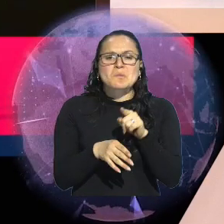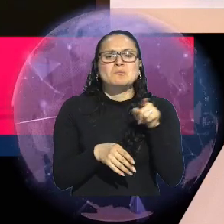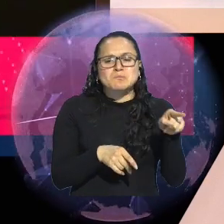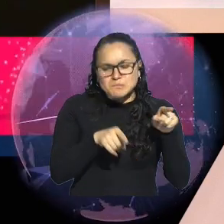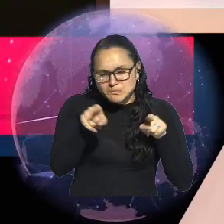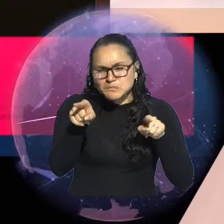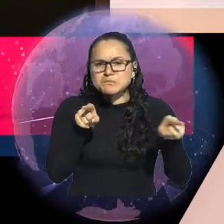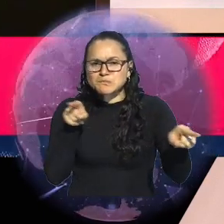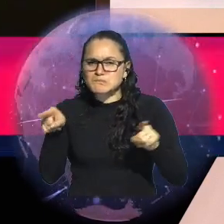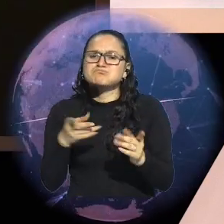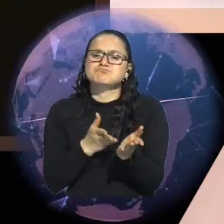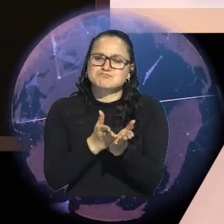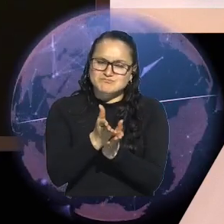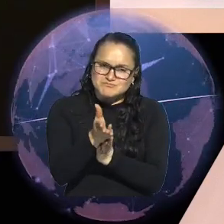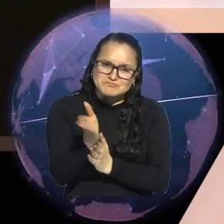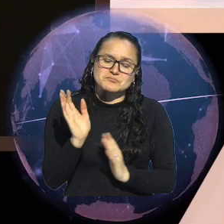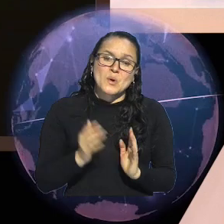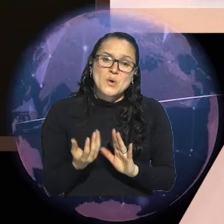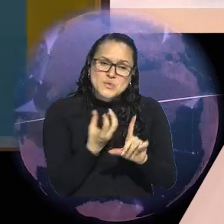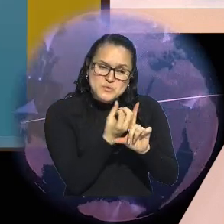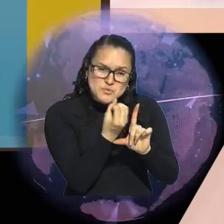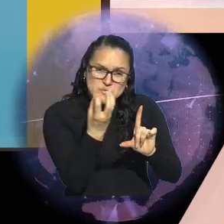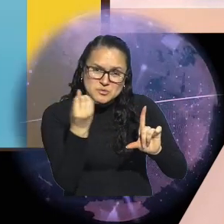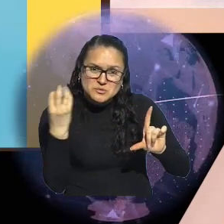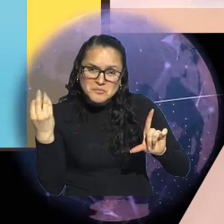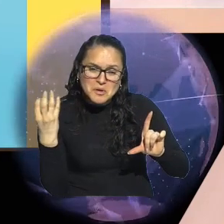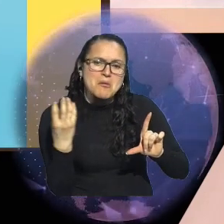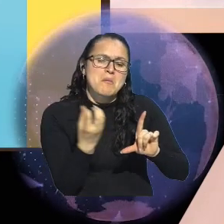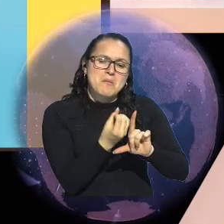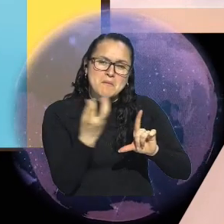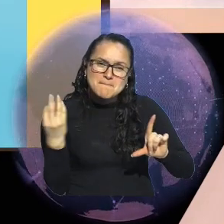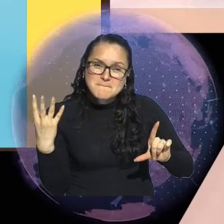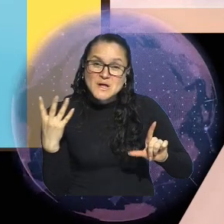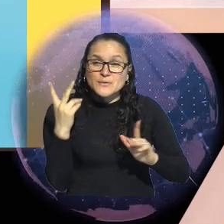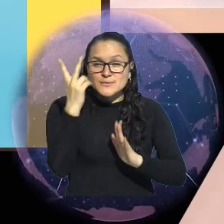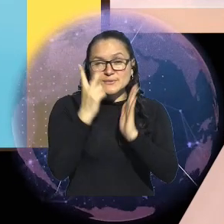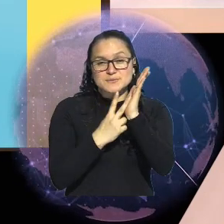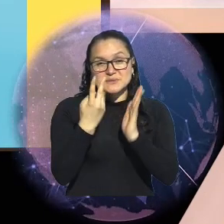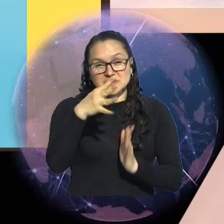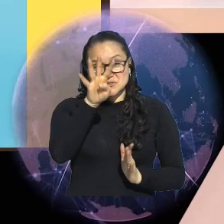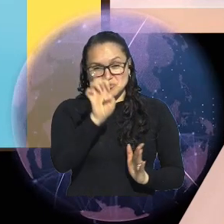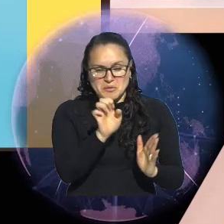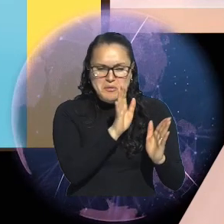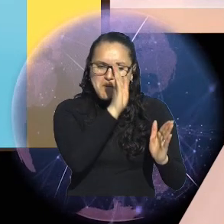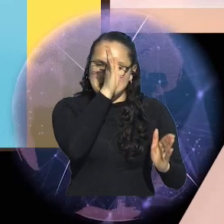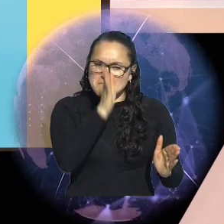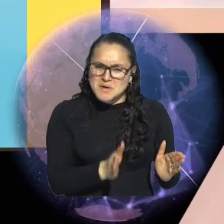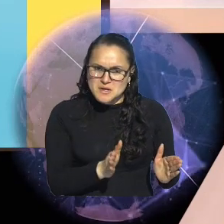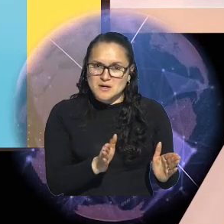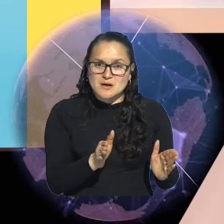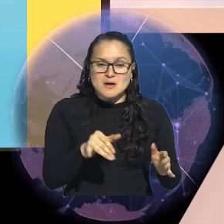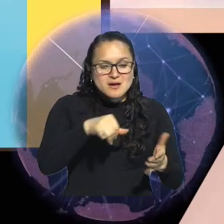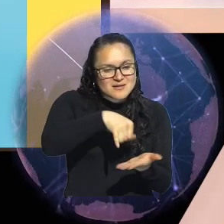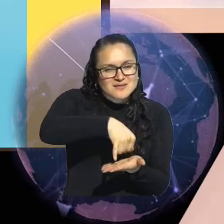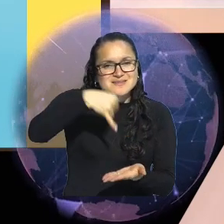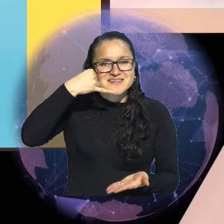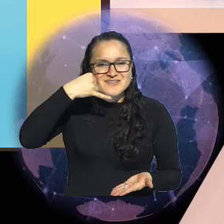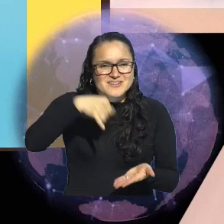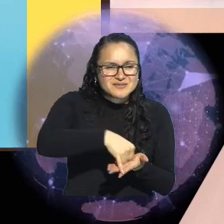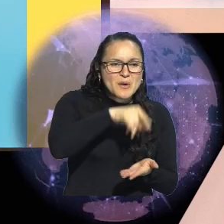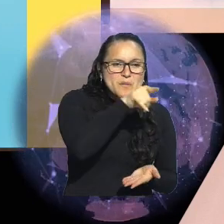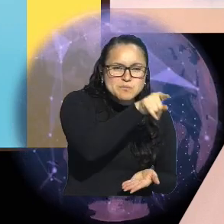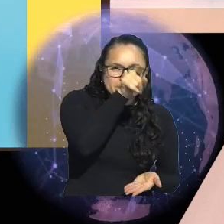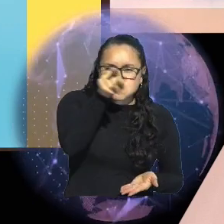en cifras es importante mencionar que para el cierre del año 2019 el número de líneas de telefonía en colombia